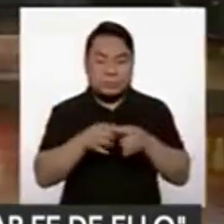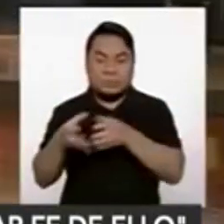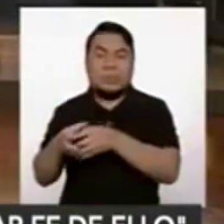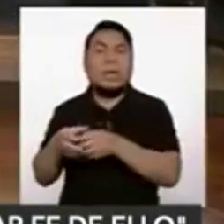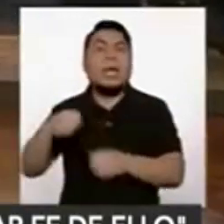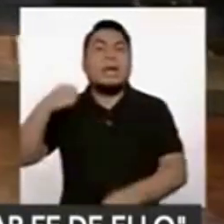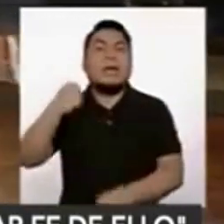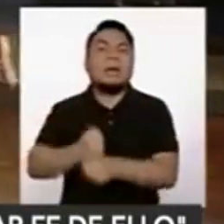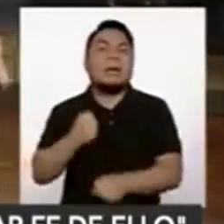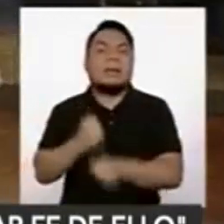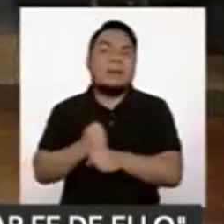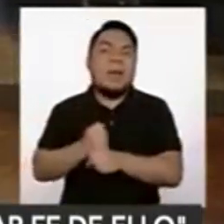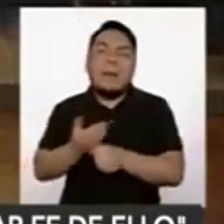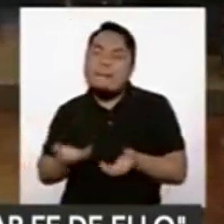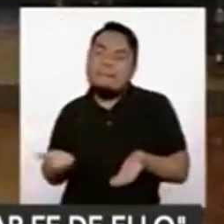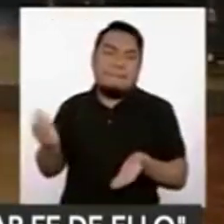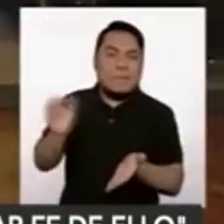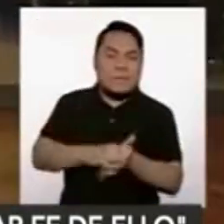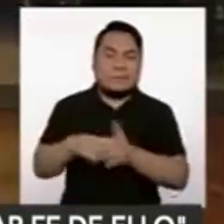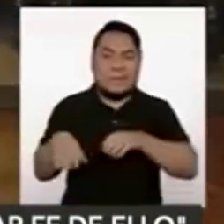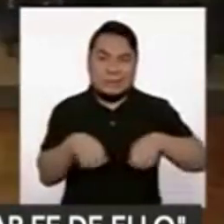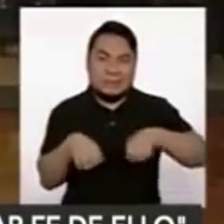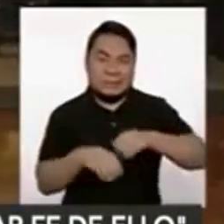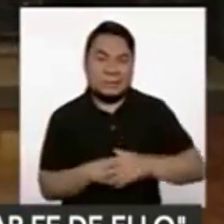adicional que vamos a hacer